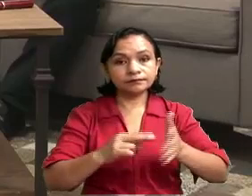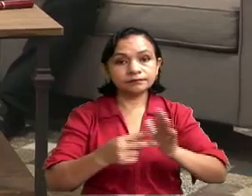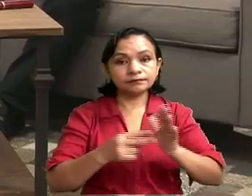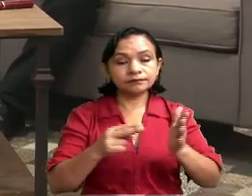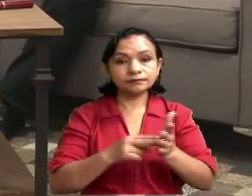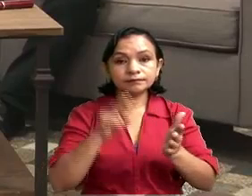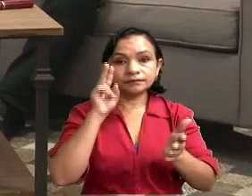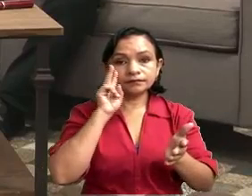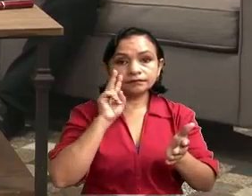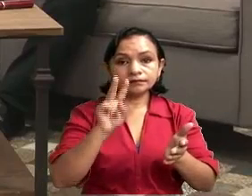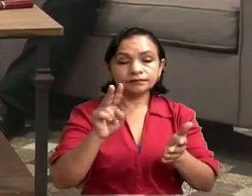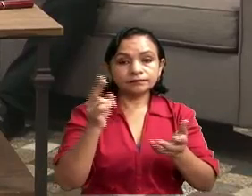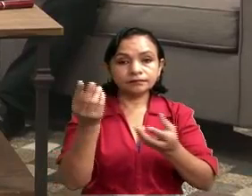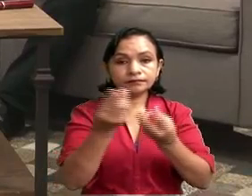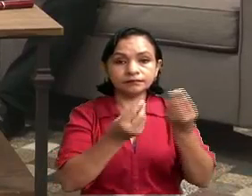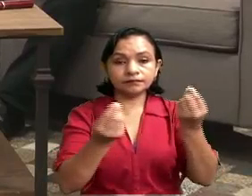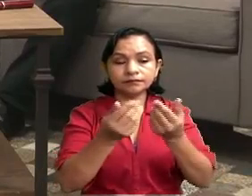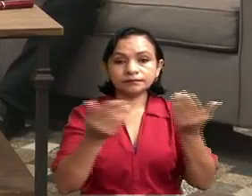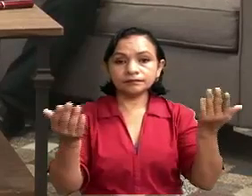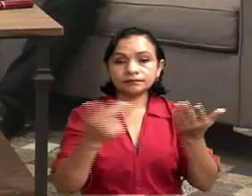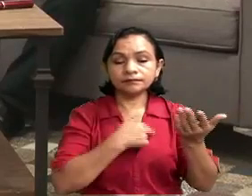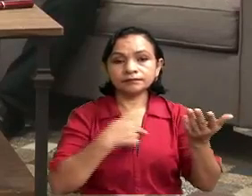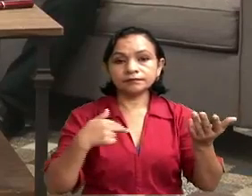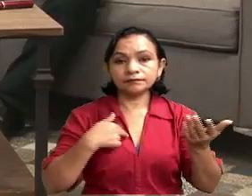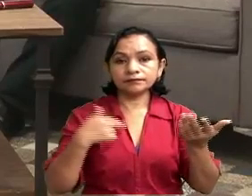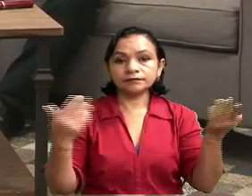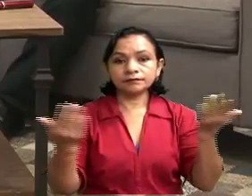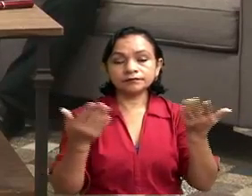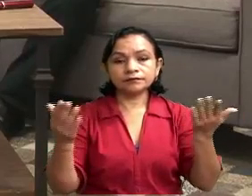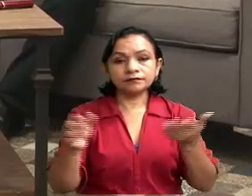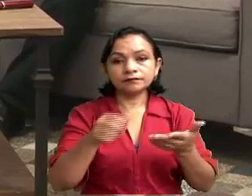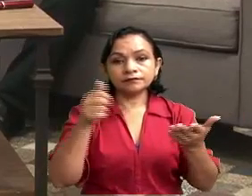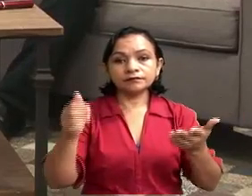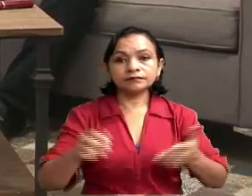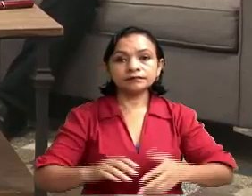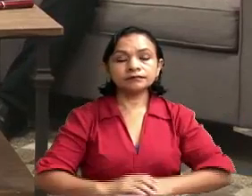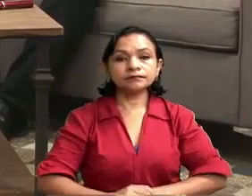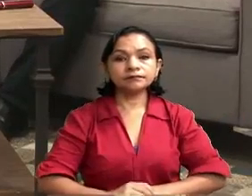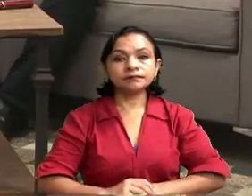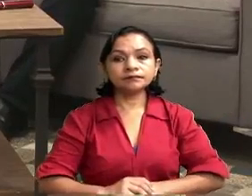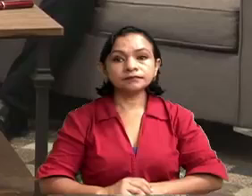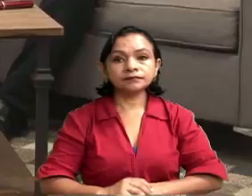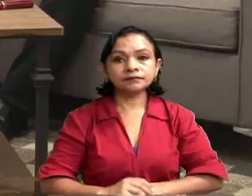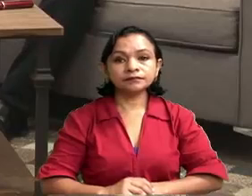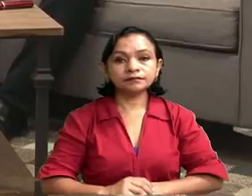hemos visto la consolidación de la economía. ¿Qué es lo que están haciendo? ¿Cuáles son esas otras medidas? Ok, mira,